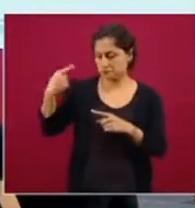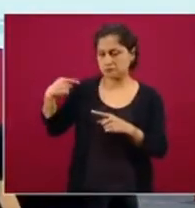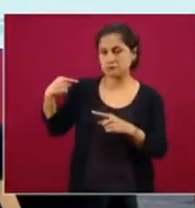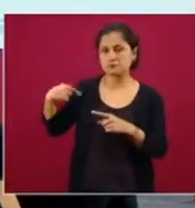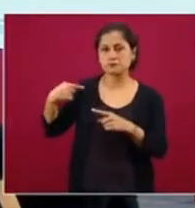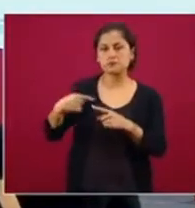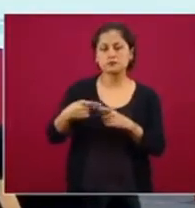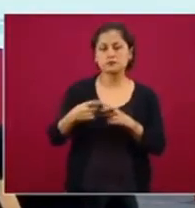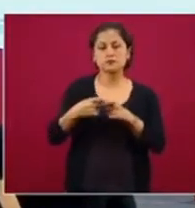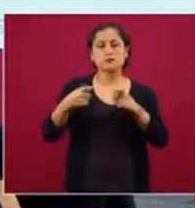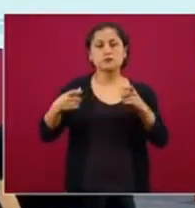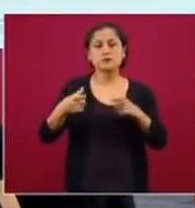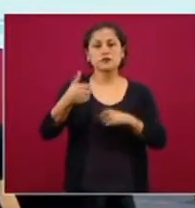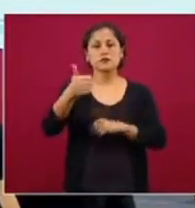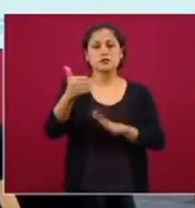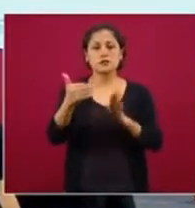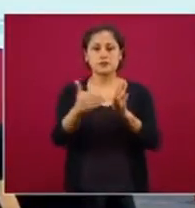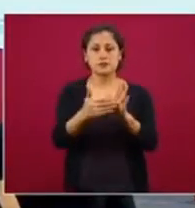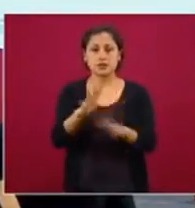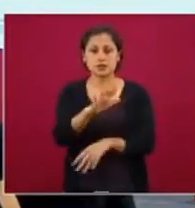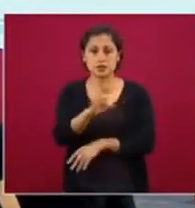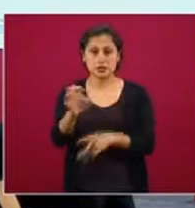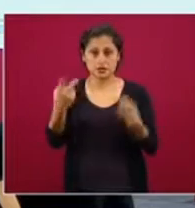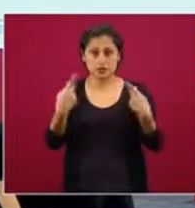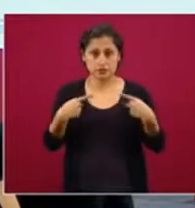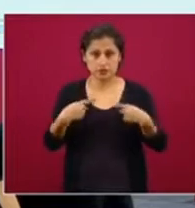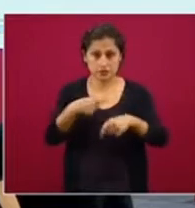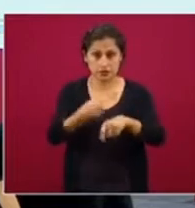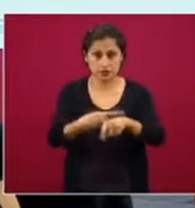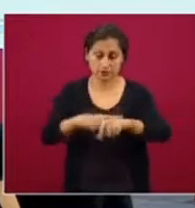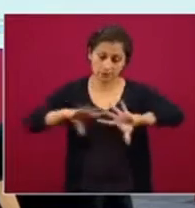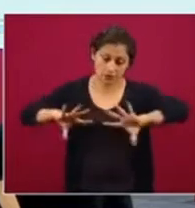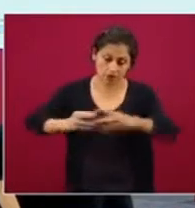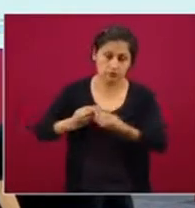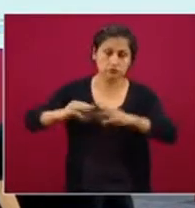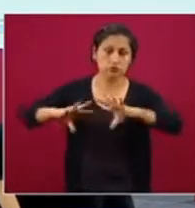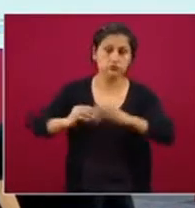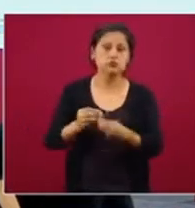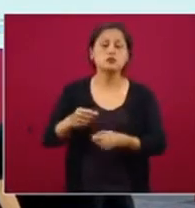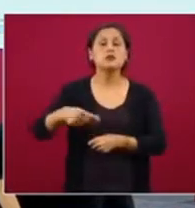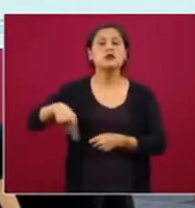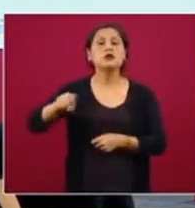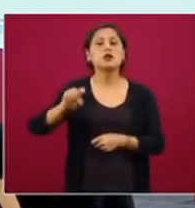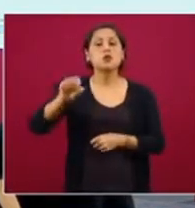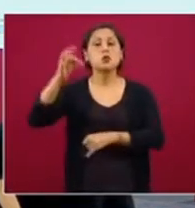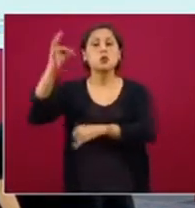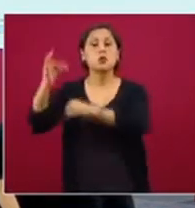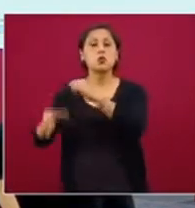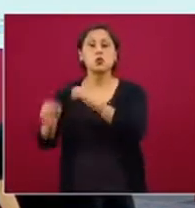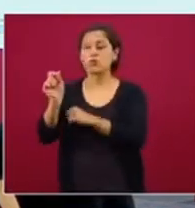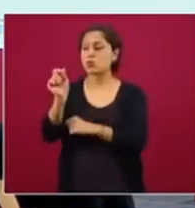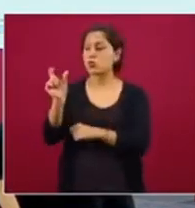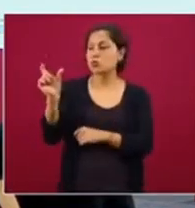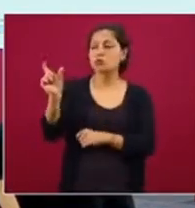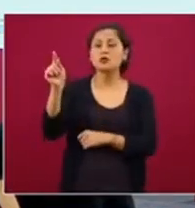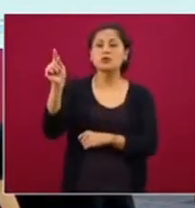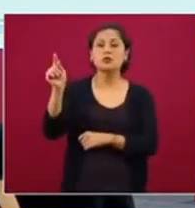hasta de 6.500 casos. Y en el último tramo estamos teniendo incrementos de, en